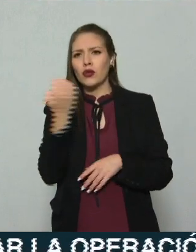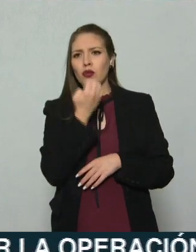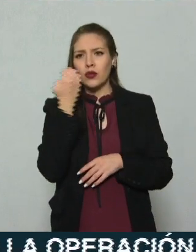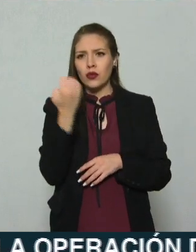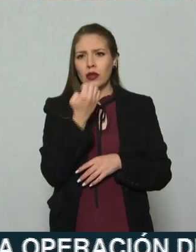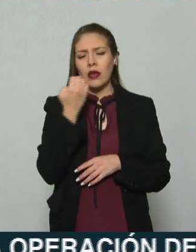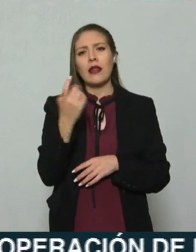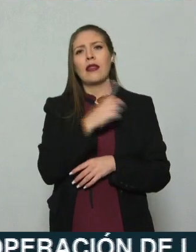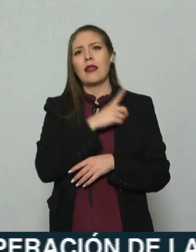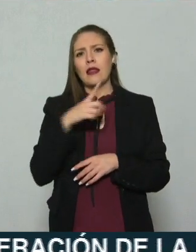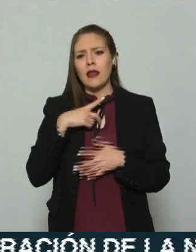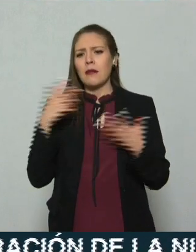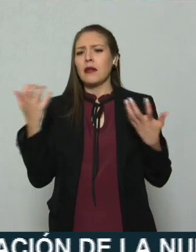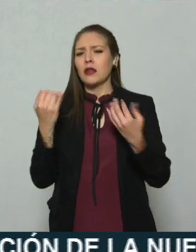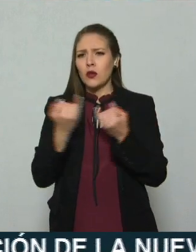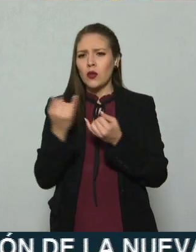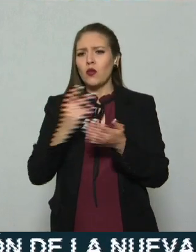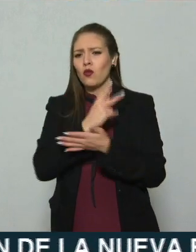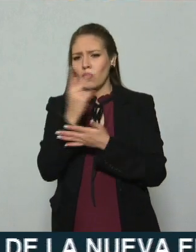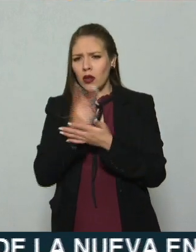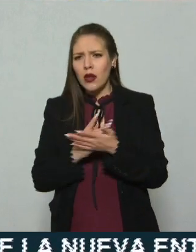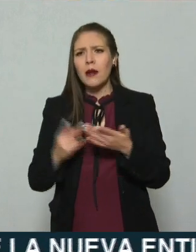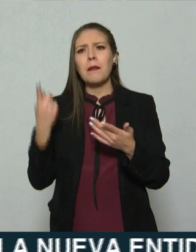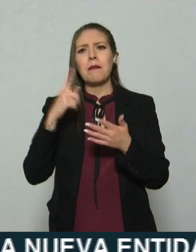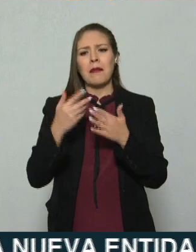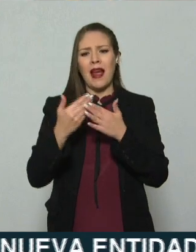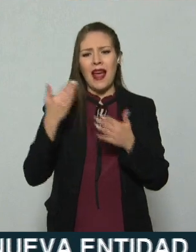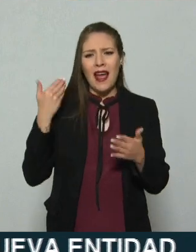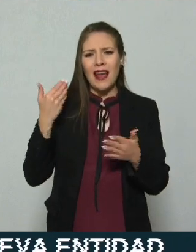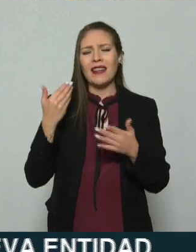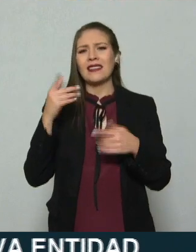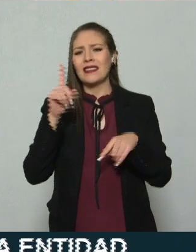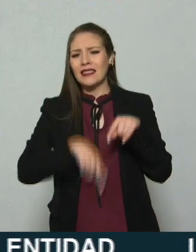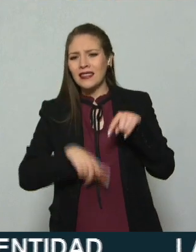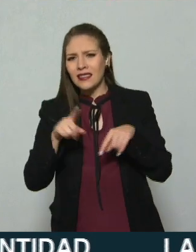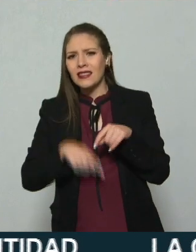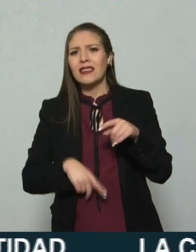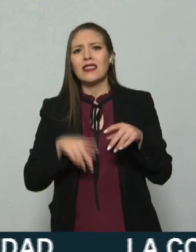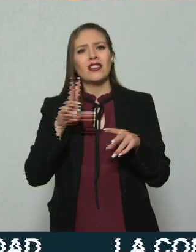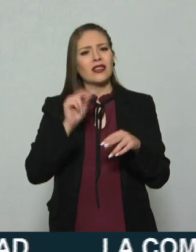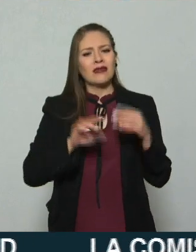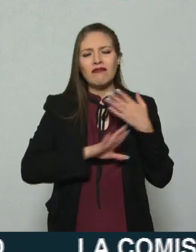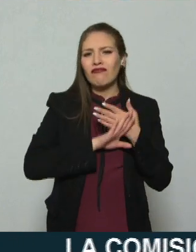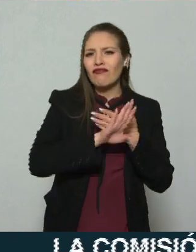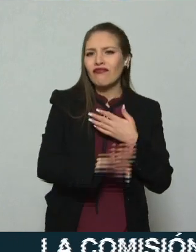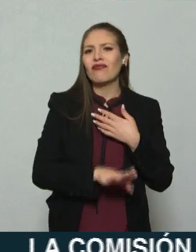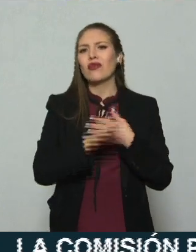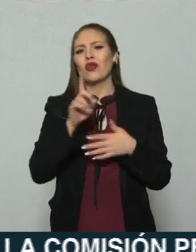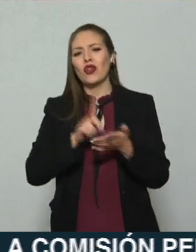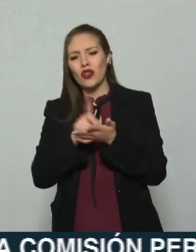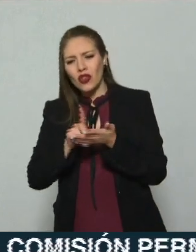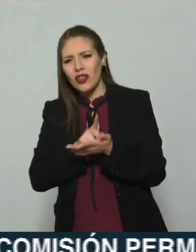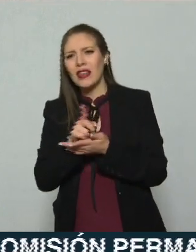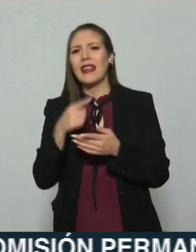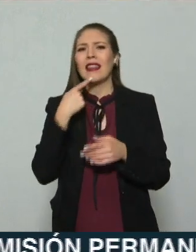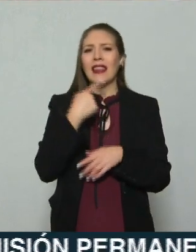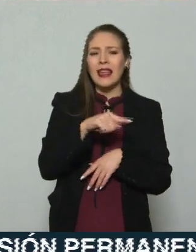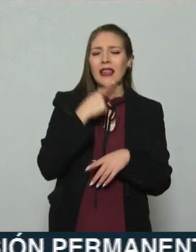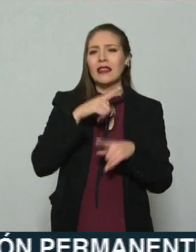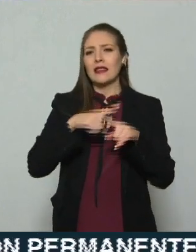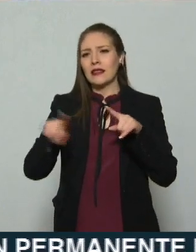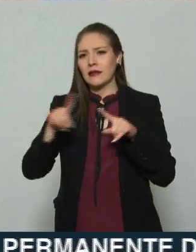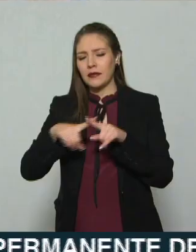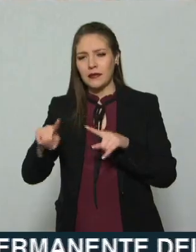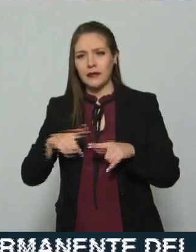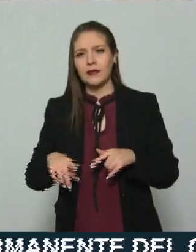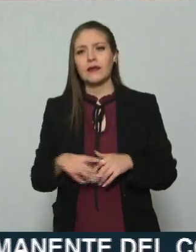de impulsar programas de prevención, de adicción a drogas, prevención del delito en los planteles educativos. Los diputados